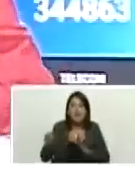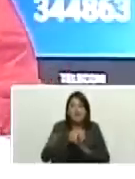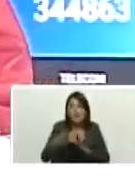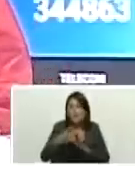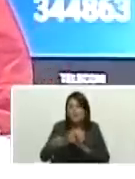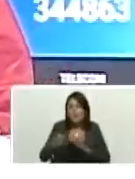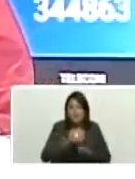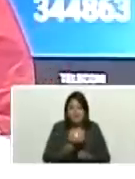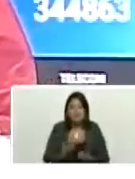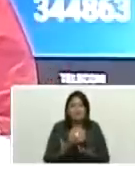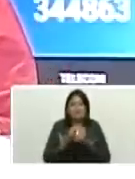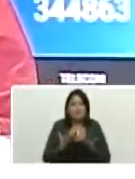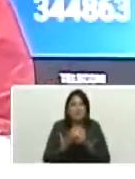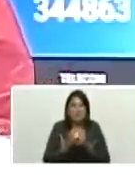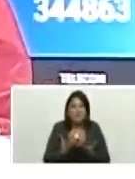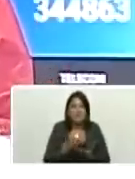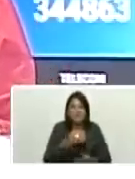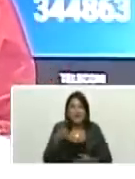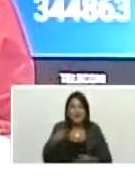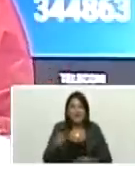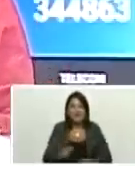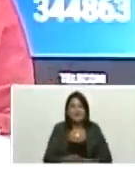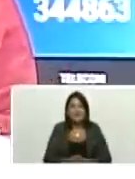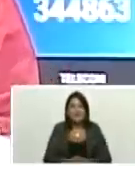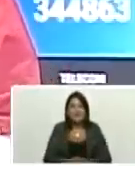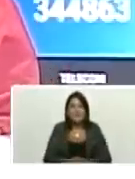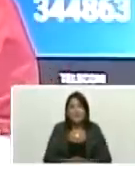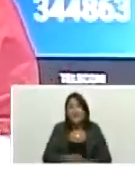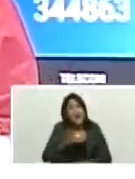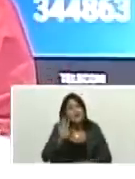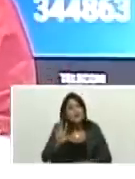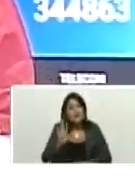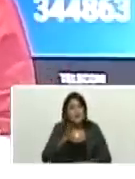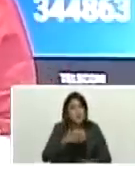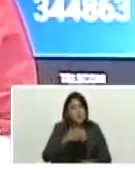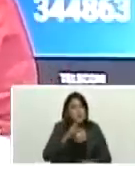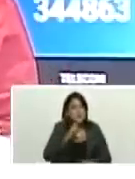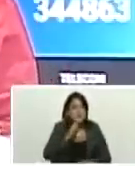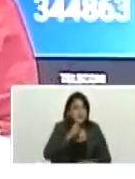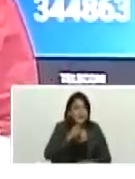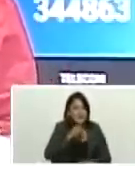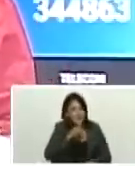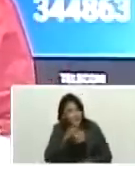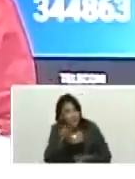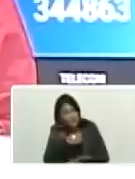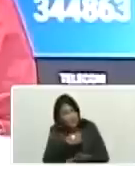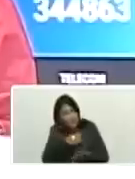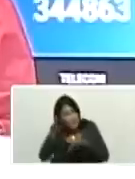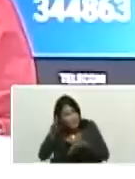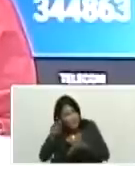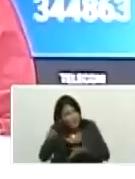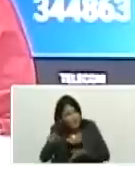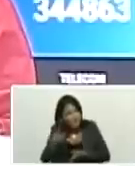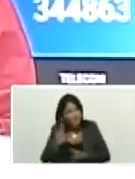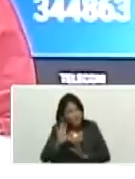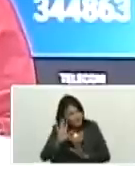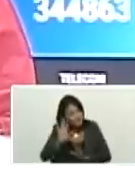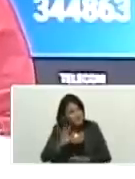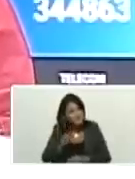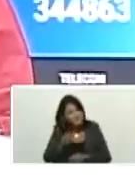en adelante siempre. Esa es una clave, un secreto pues que yo les regalo a ustedes. Les regalo mi secreto.